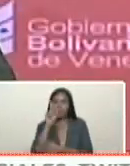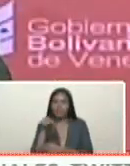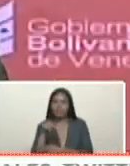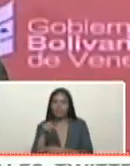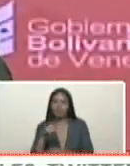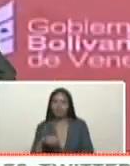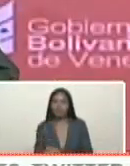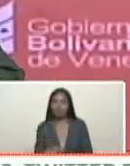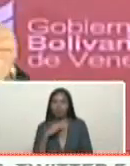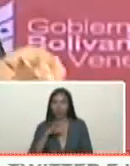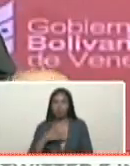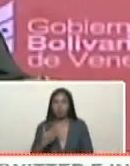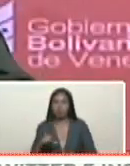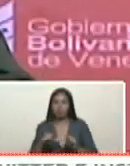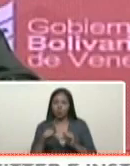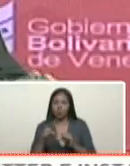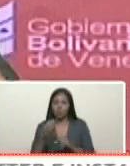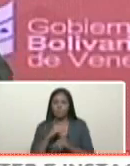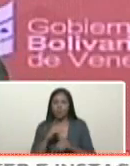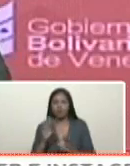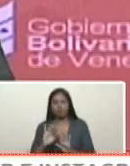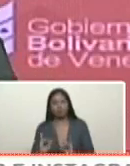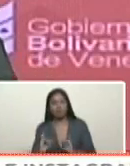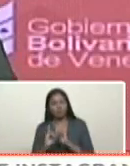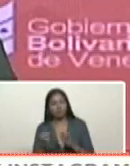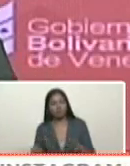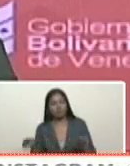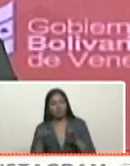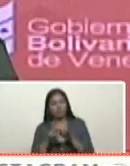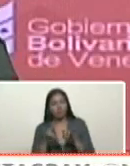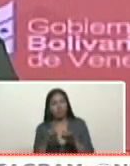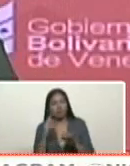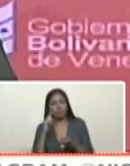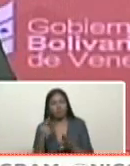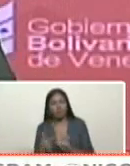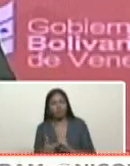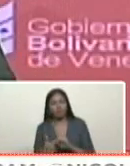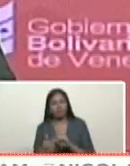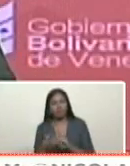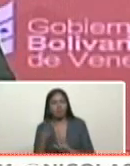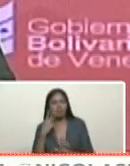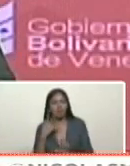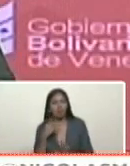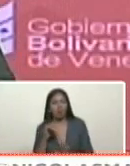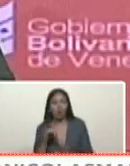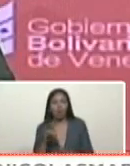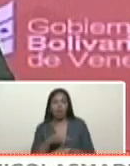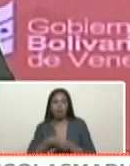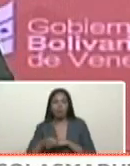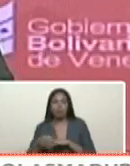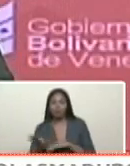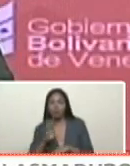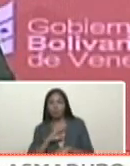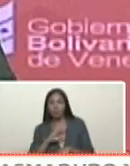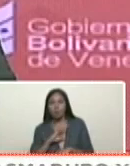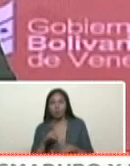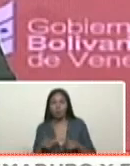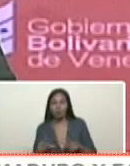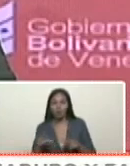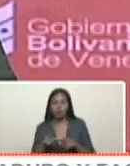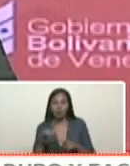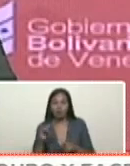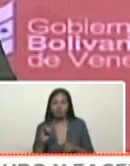Yo quiero avanzar con una metodología parecida y lo tomo de este ejemplo del municipio Francisco Linares